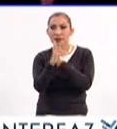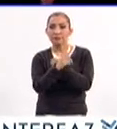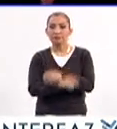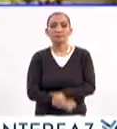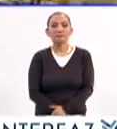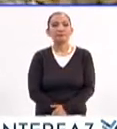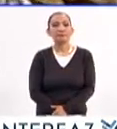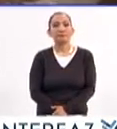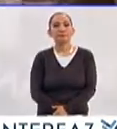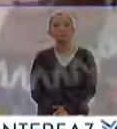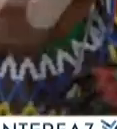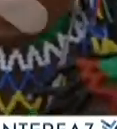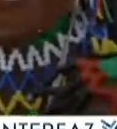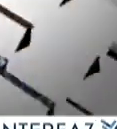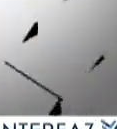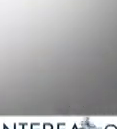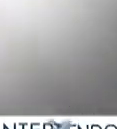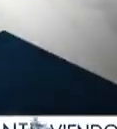diplomático.